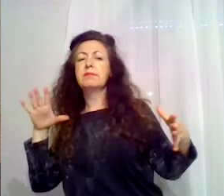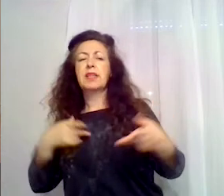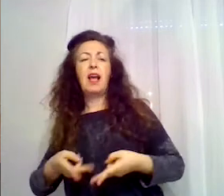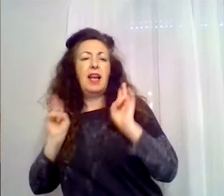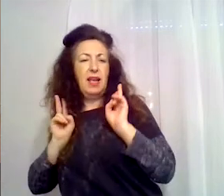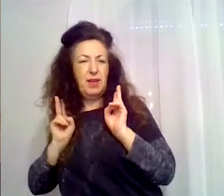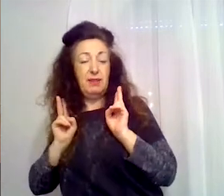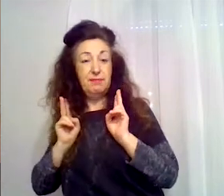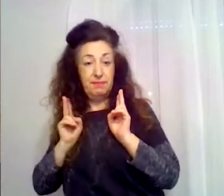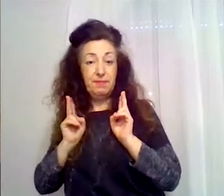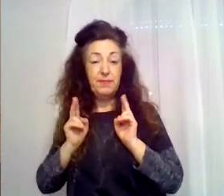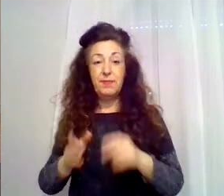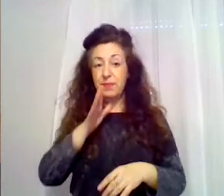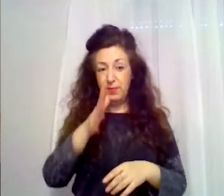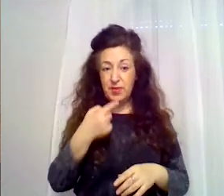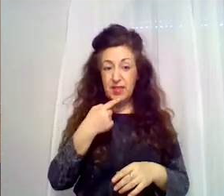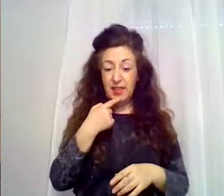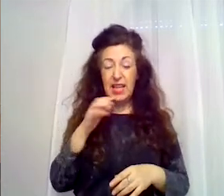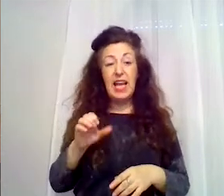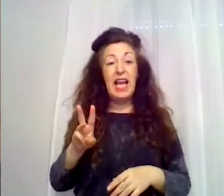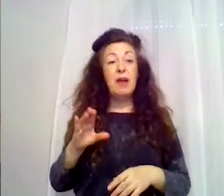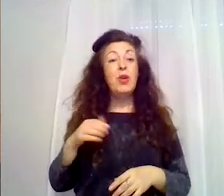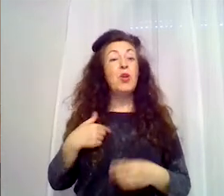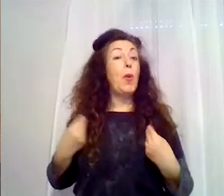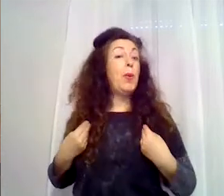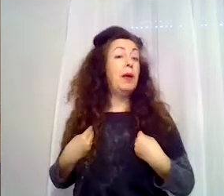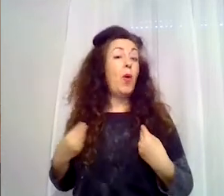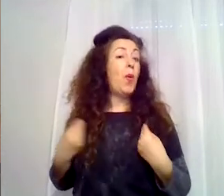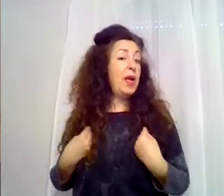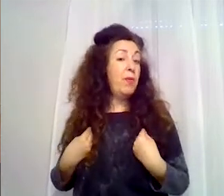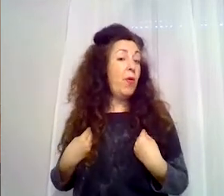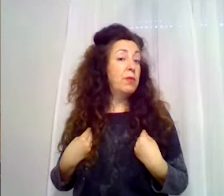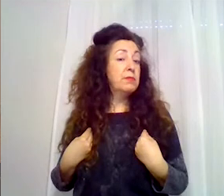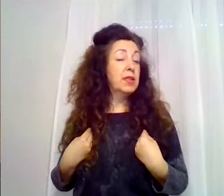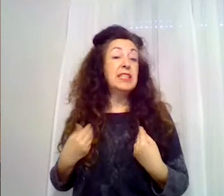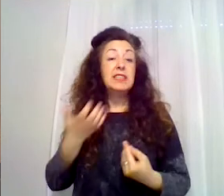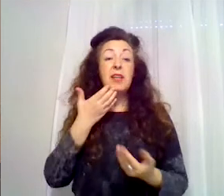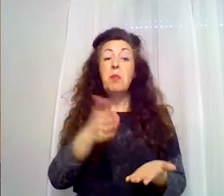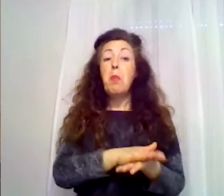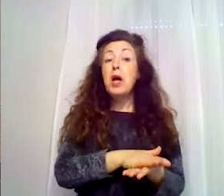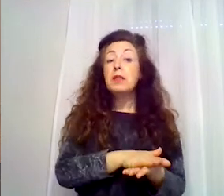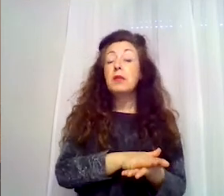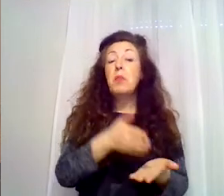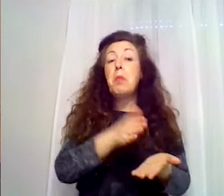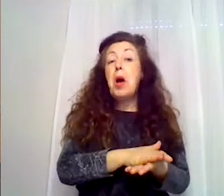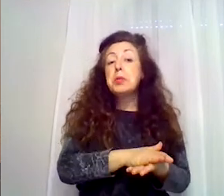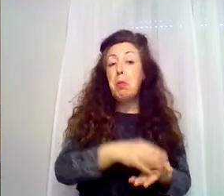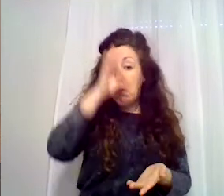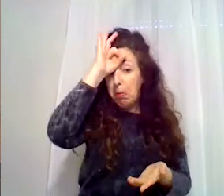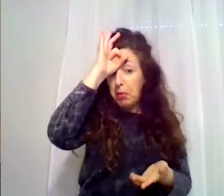muy abundantemente, las obras de Aristóteles o las obras de Platón. Sin embargo, las obras de Epicuro nos han llegado